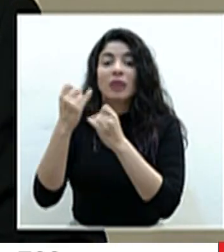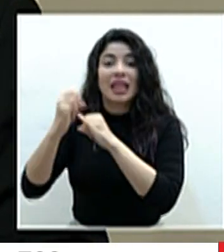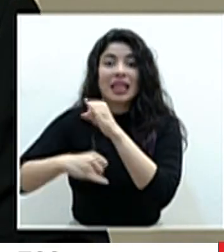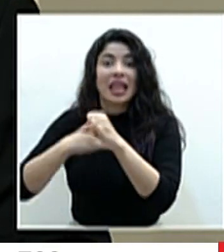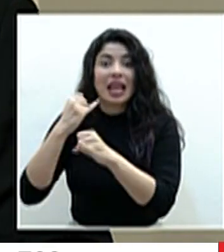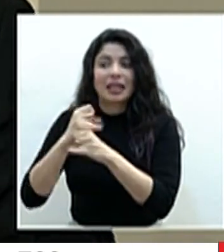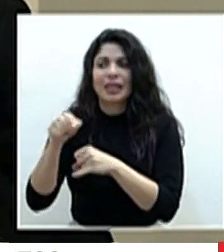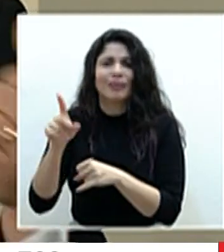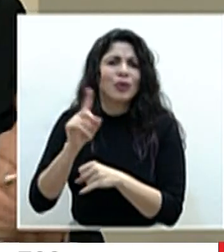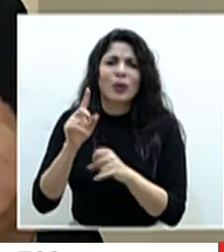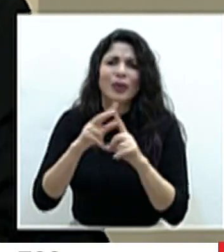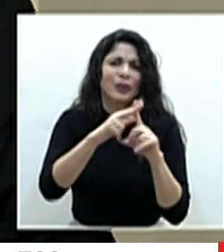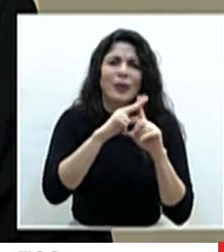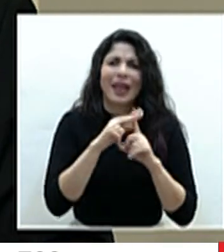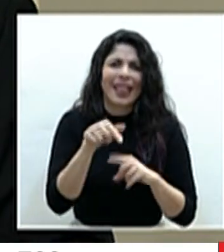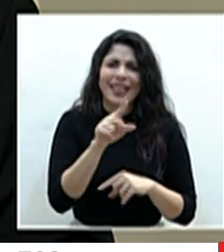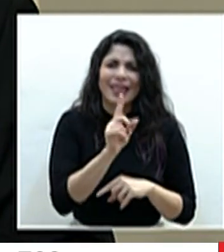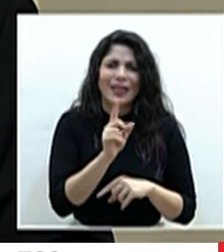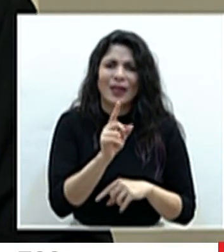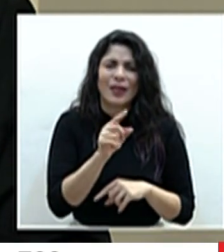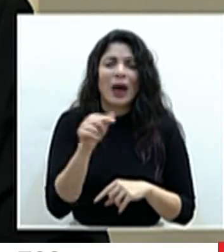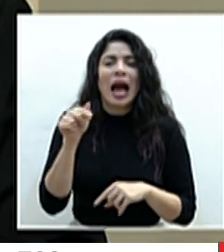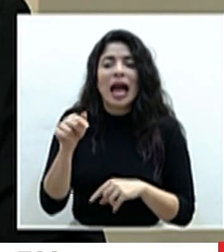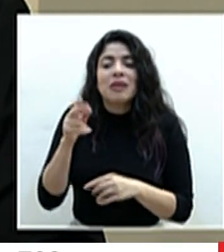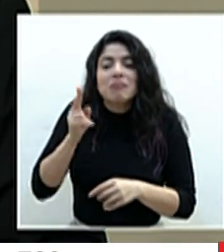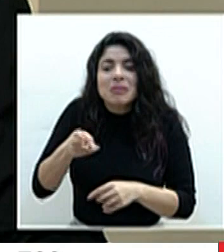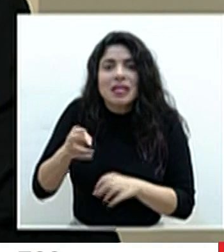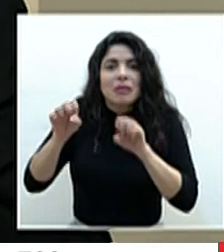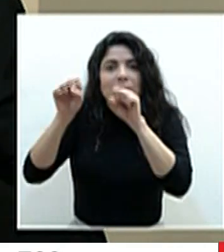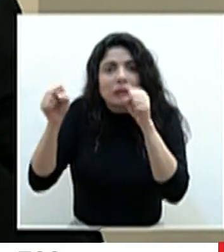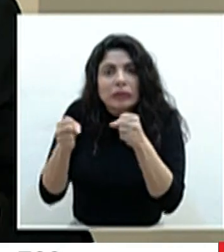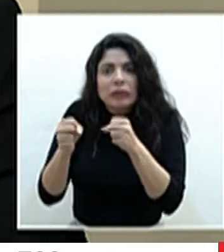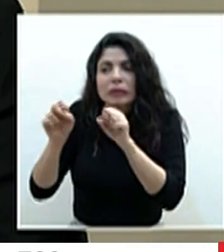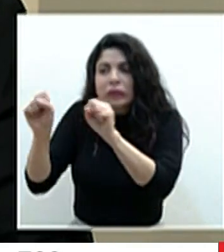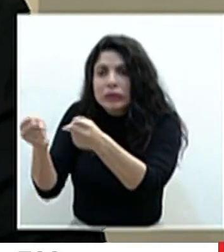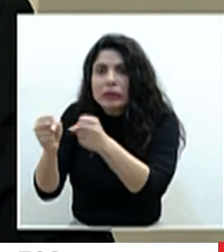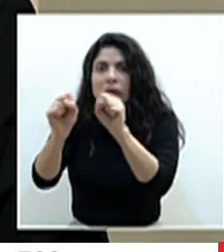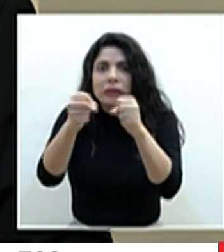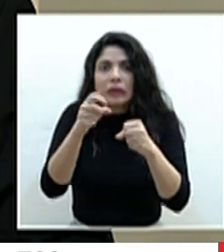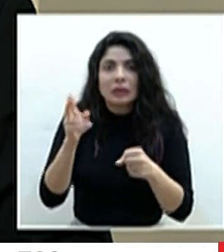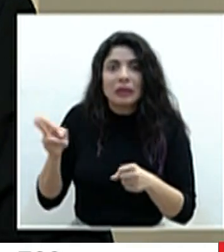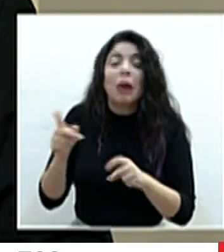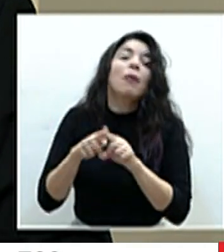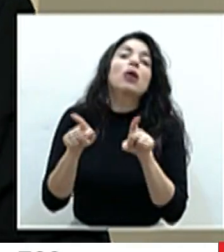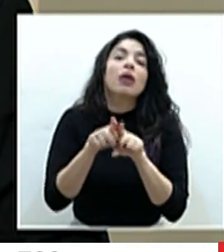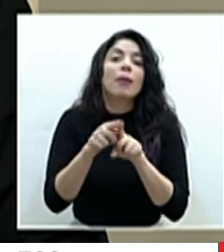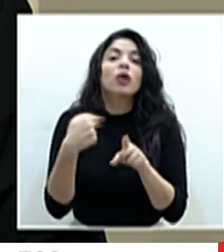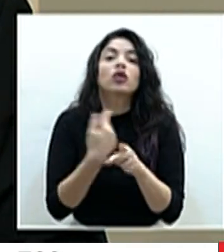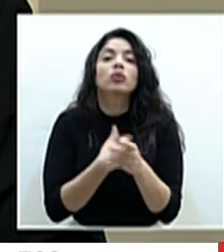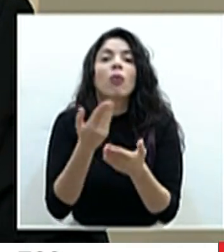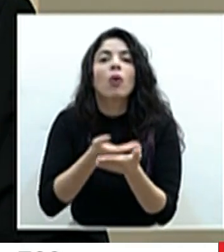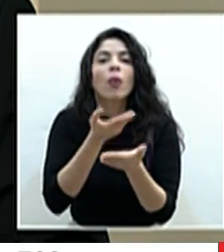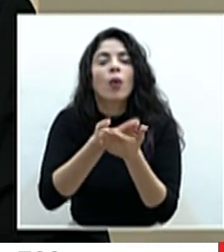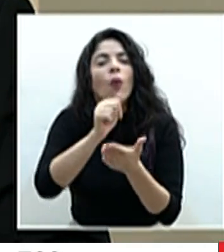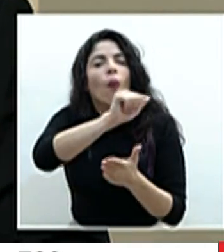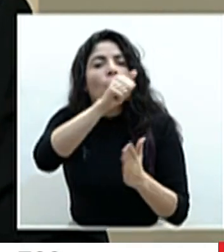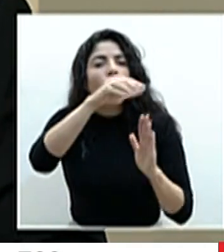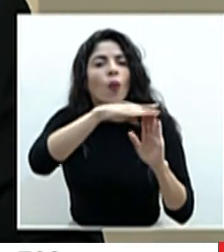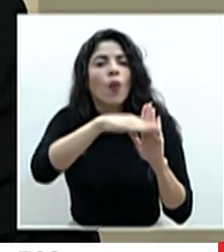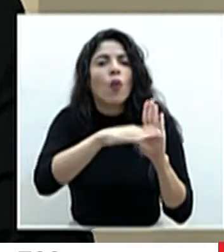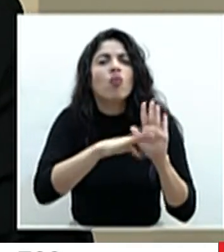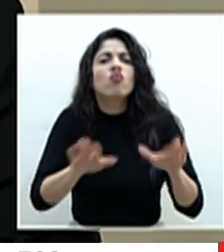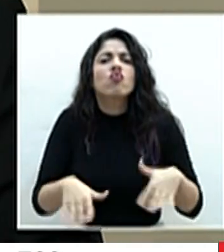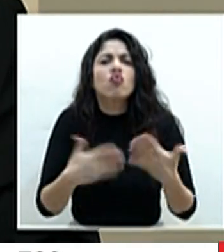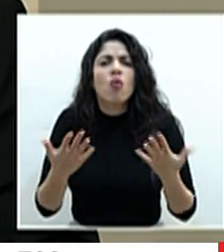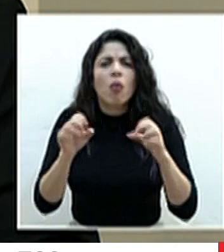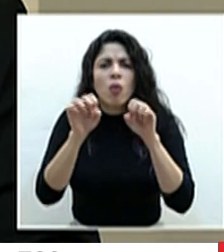no es un crédito, lo estamos recortando de acá y de allá. Pero también estamos proponiendo otras medidas de austeridad,